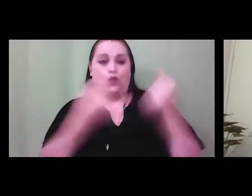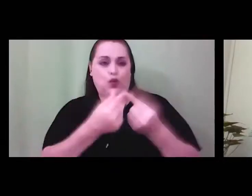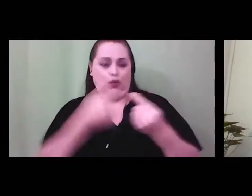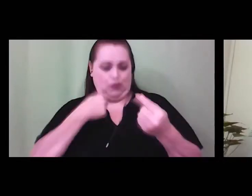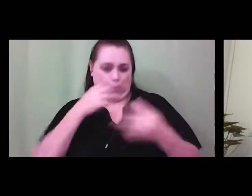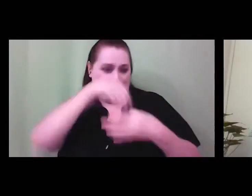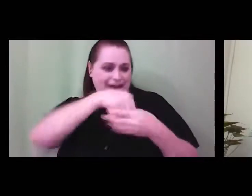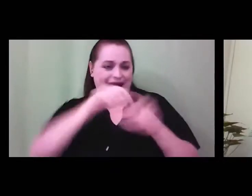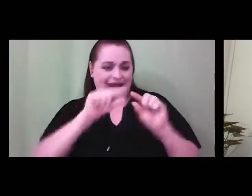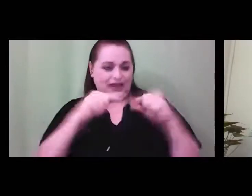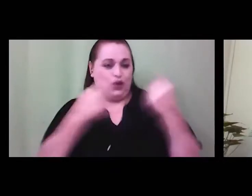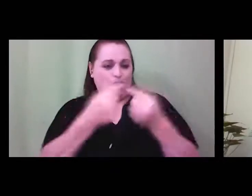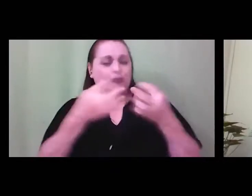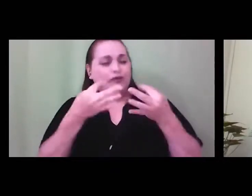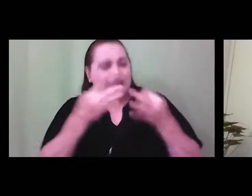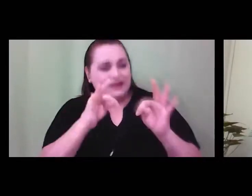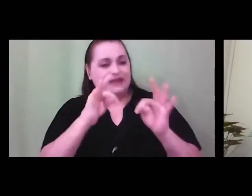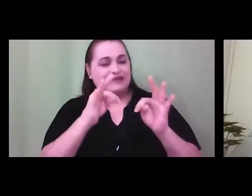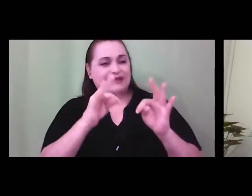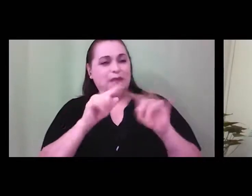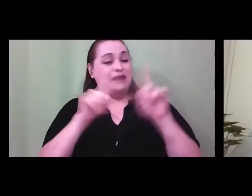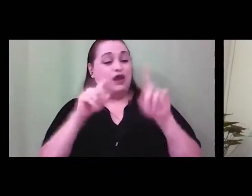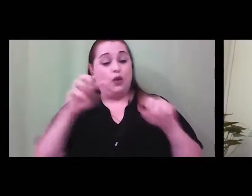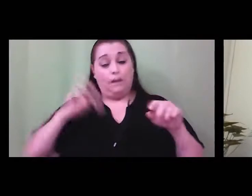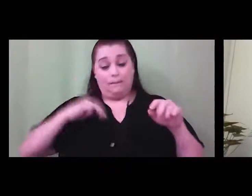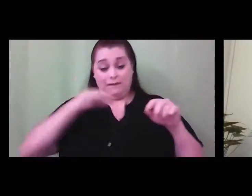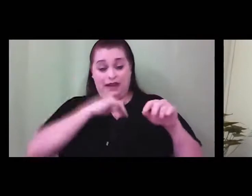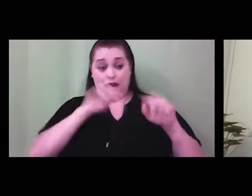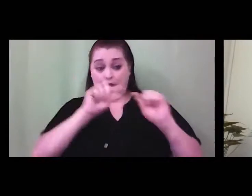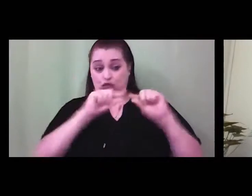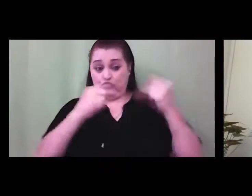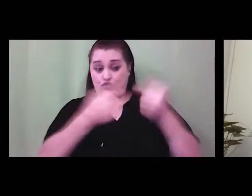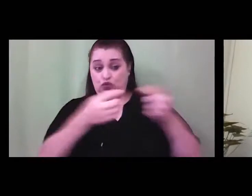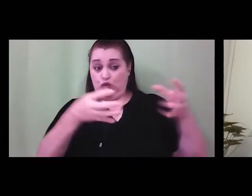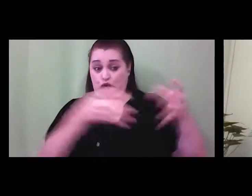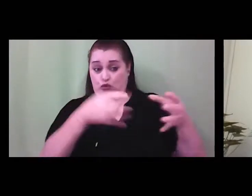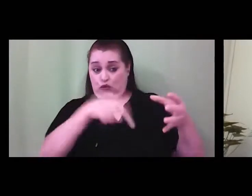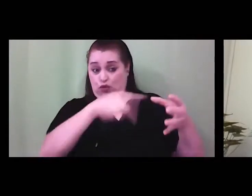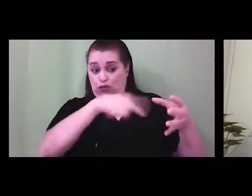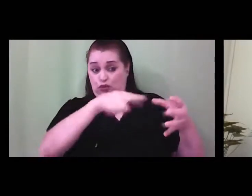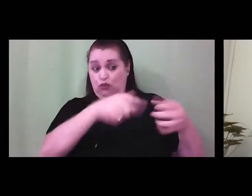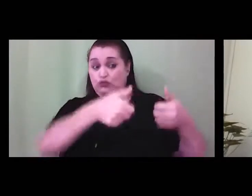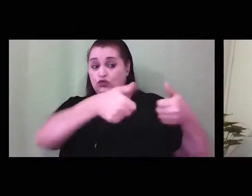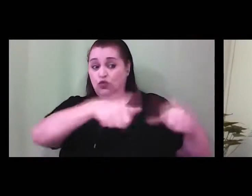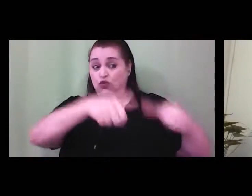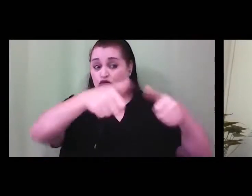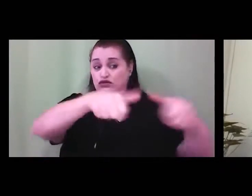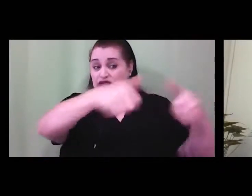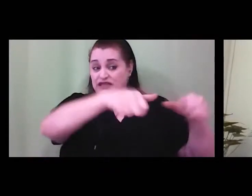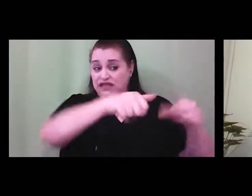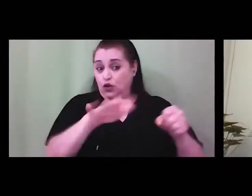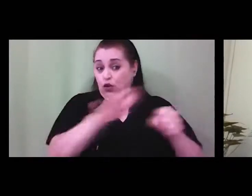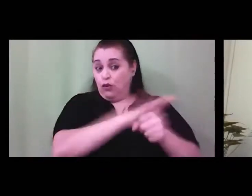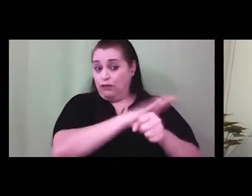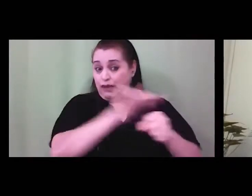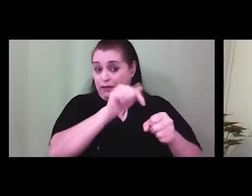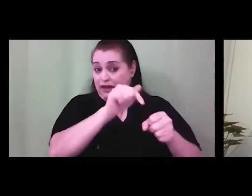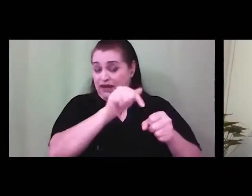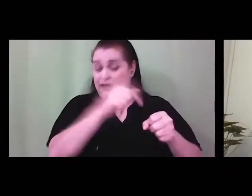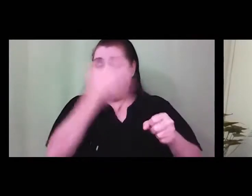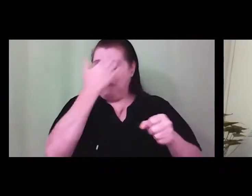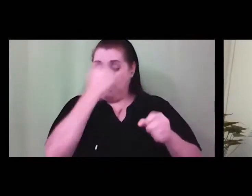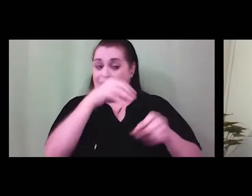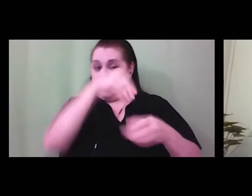parte, los miembros de ese grupo que coinciden y se complementan para estar en